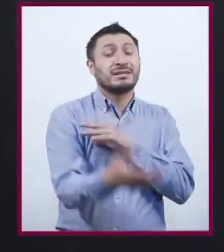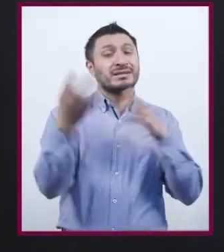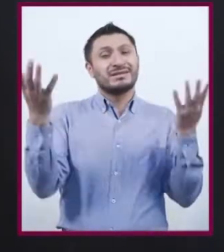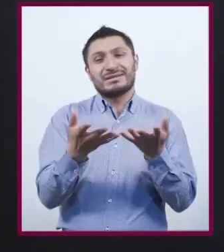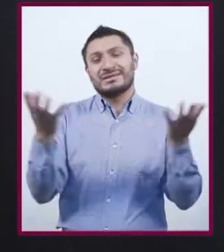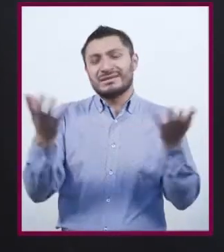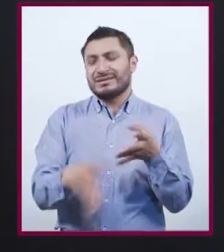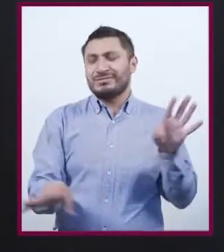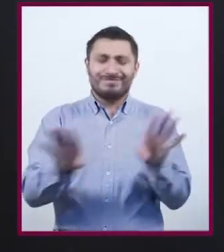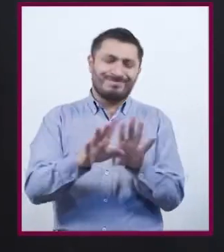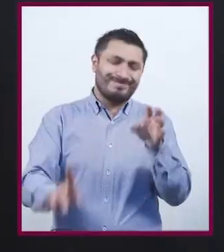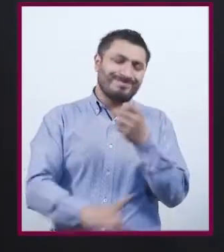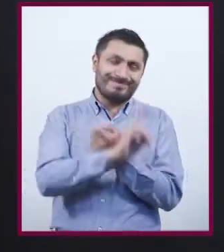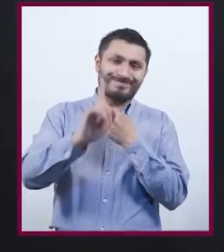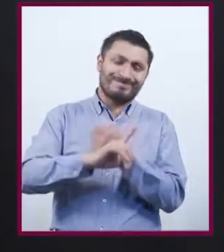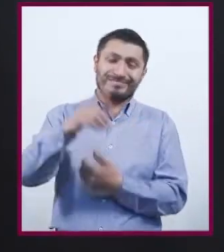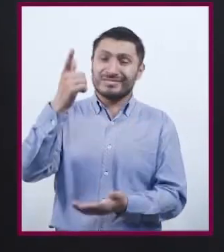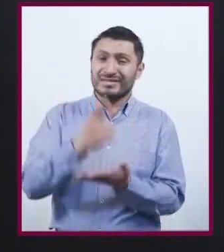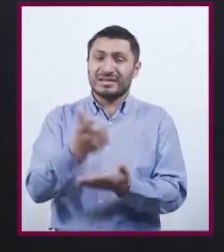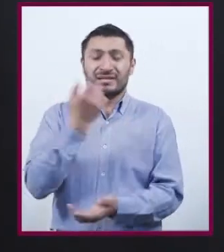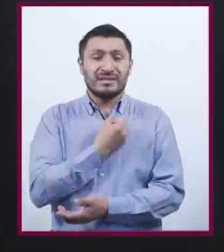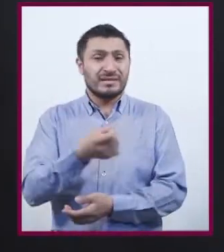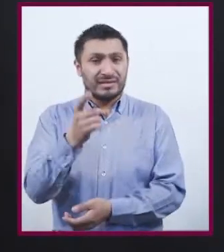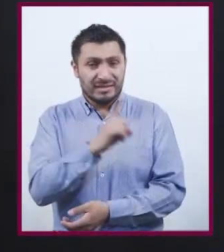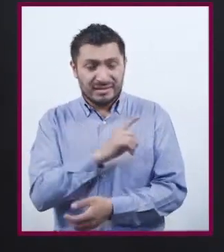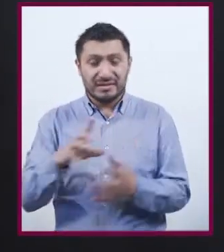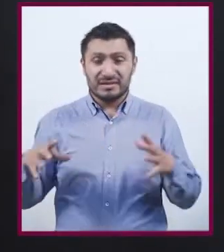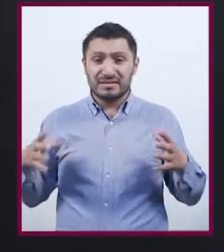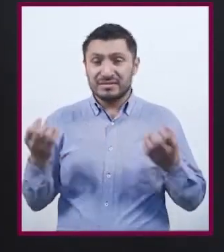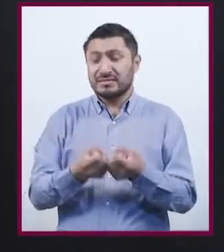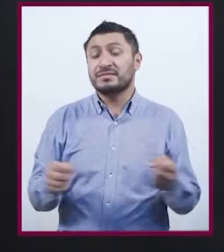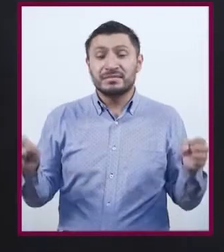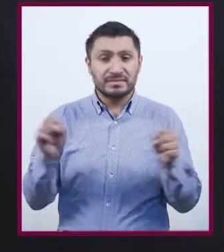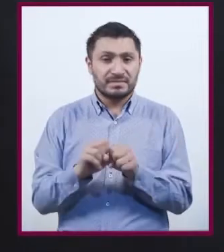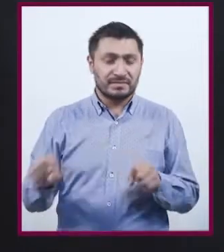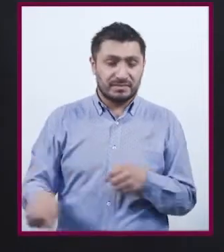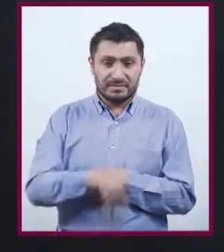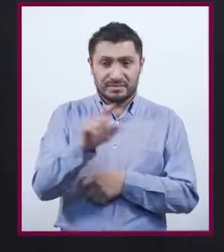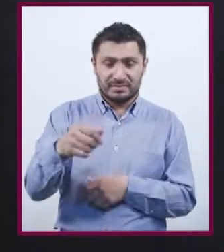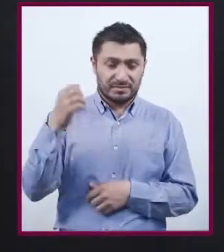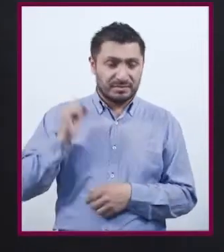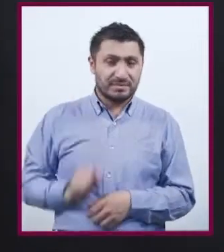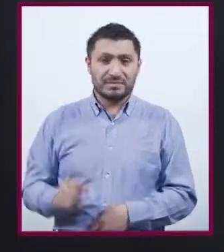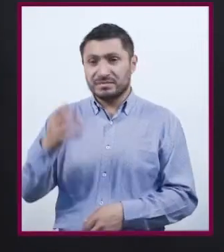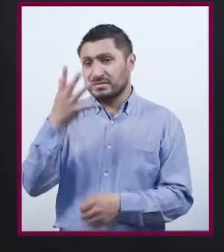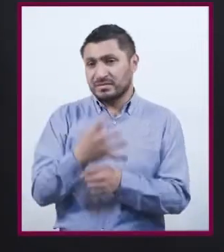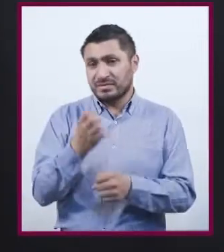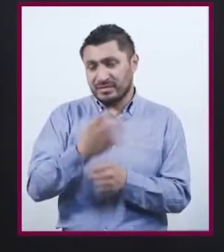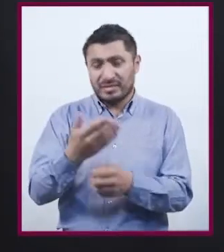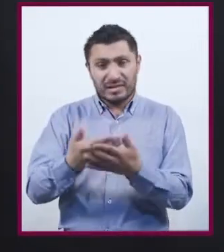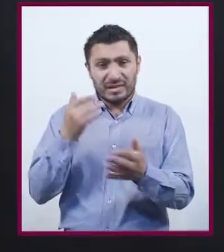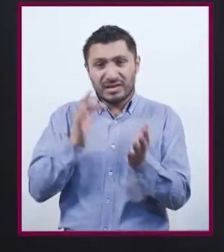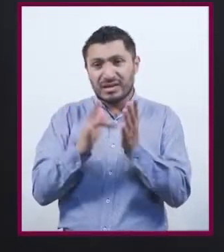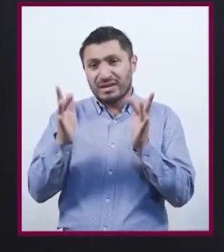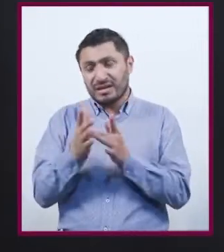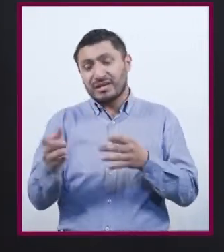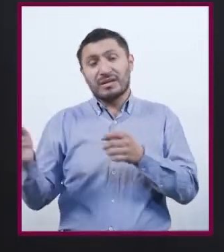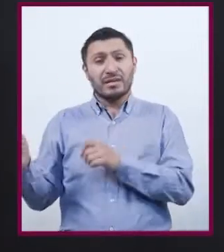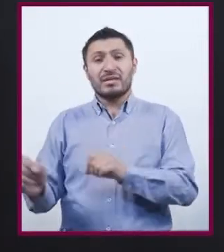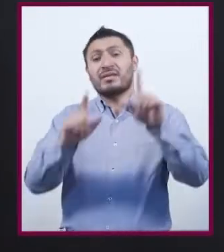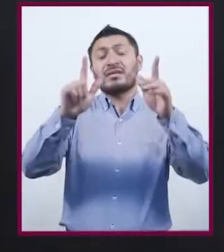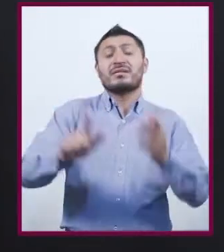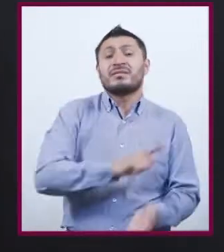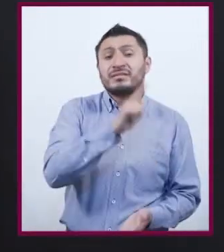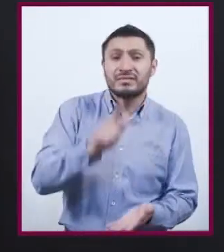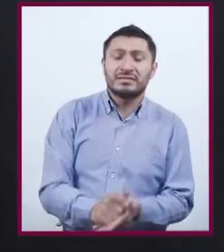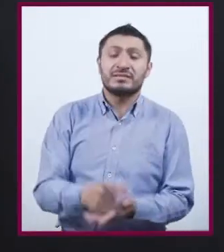las epidemias y plagas, ocasionaba grandes estragos en la salud y la sociedad. Por tanto, a mediados del siglo V,